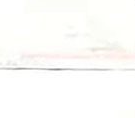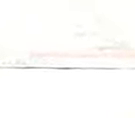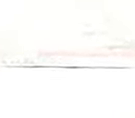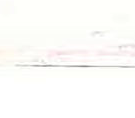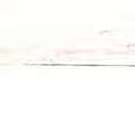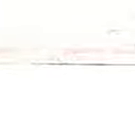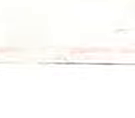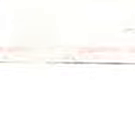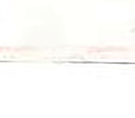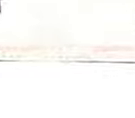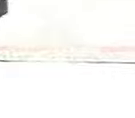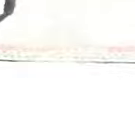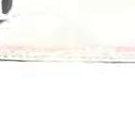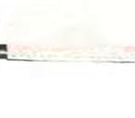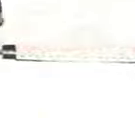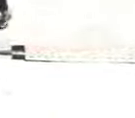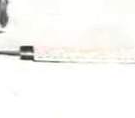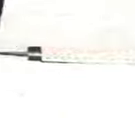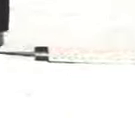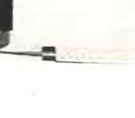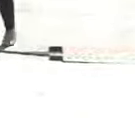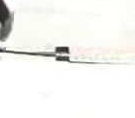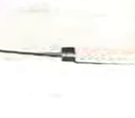capitán, secretario.